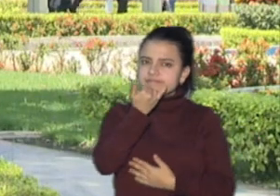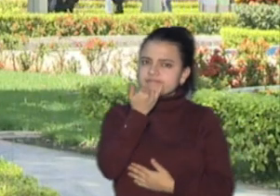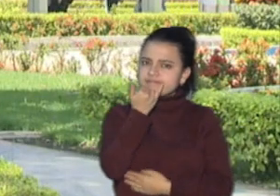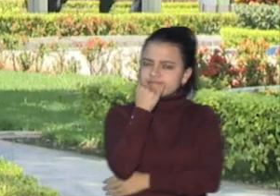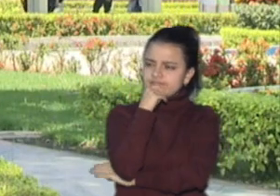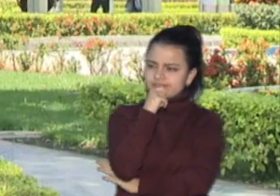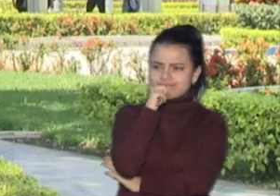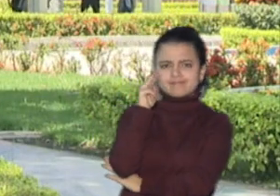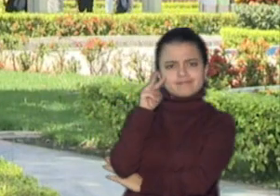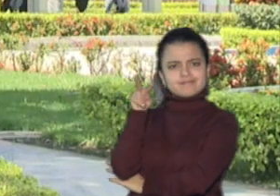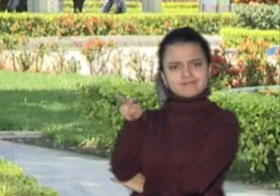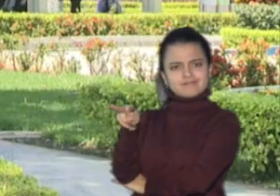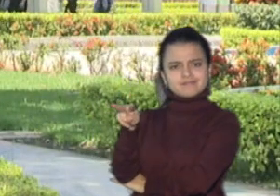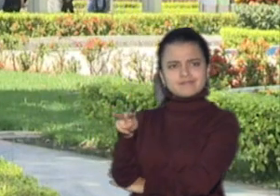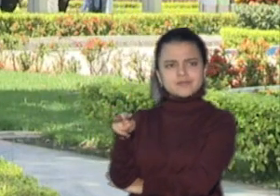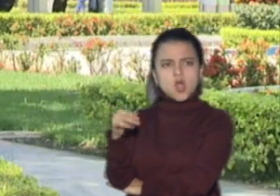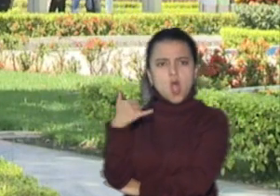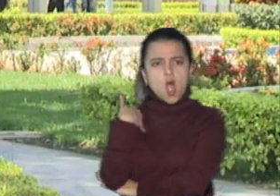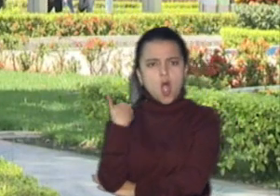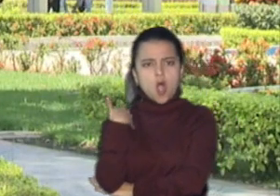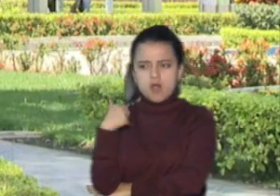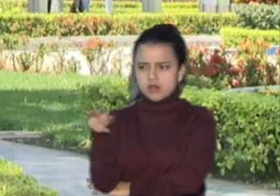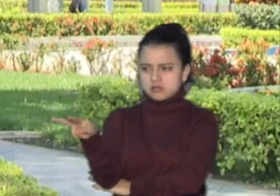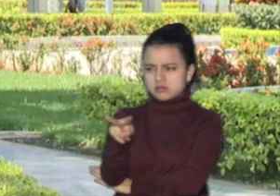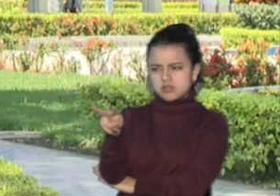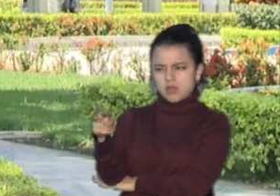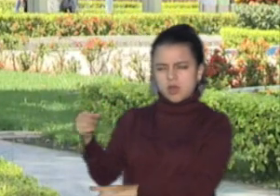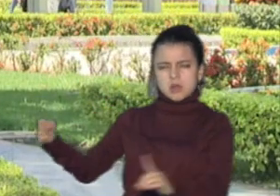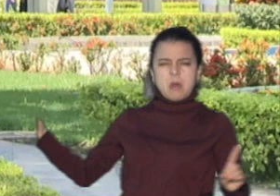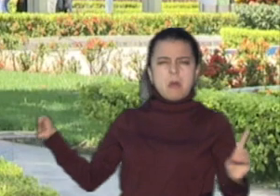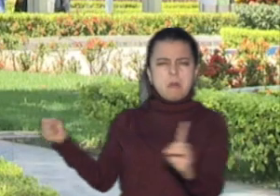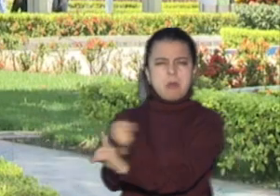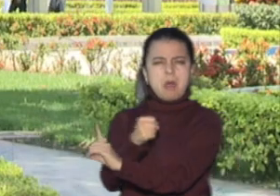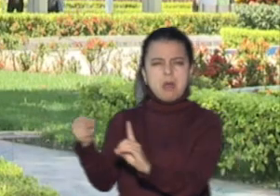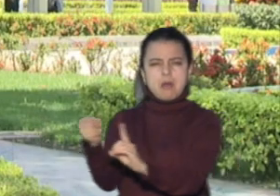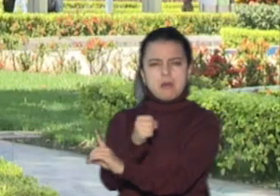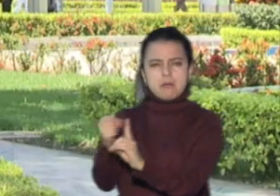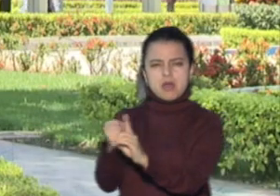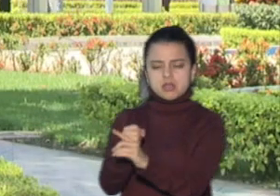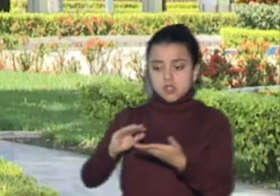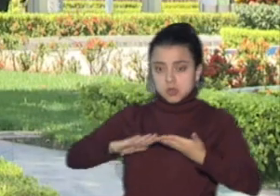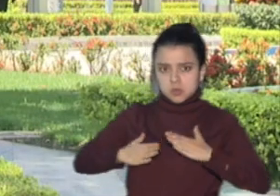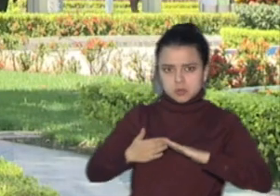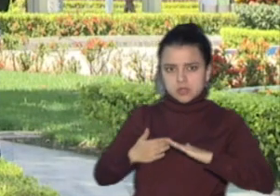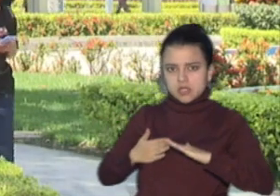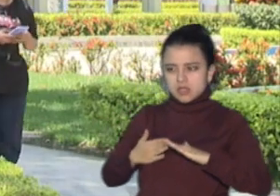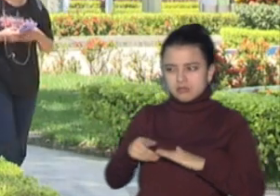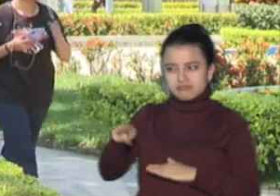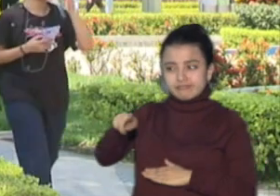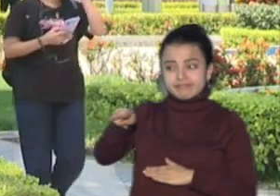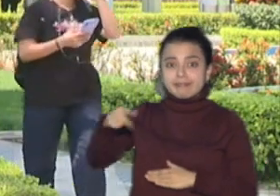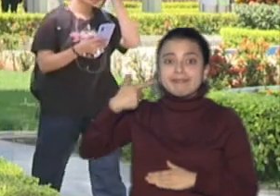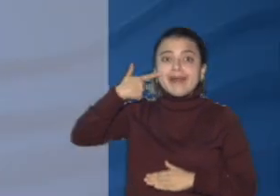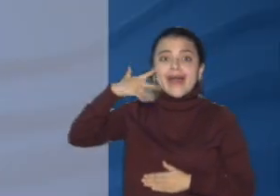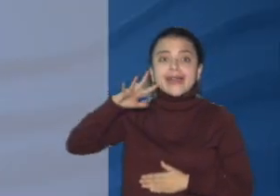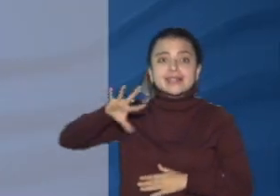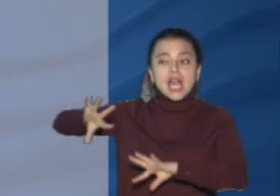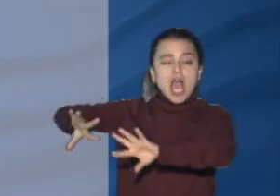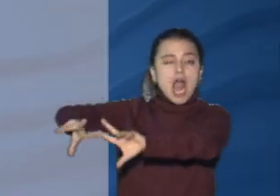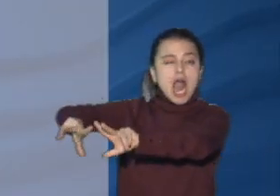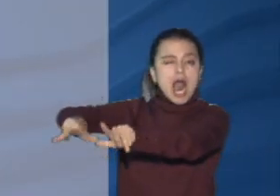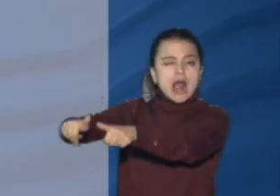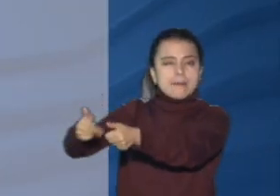dos adolescentes, quienes eran acusados de ser ladrones. Estos dos adolescentes permanecen privados de la libertad.